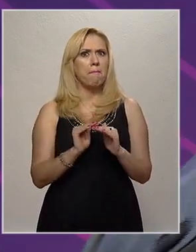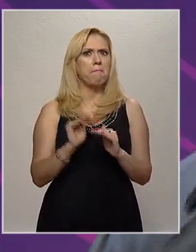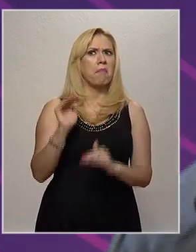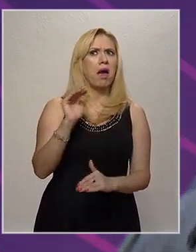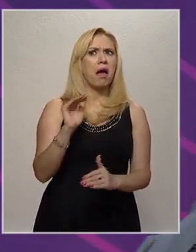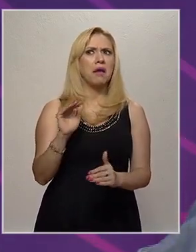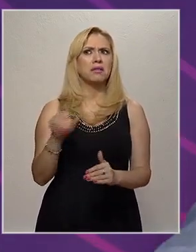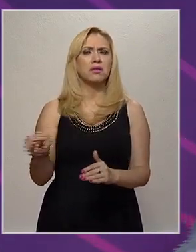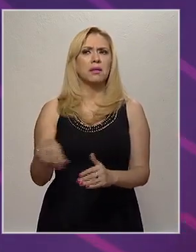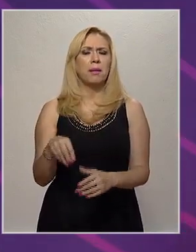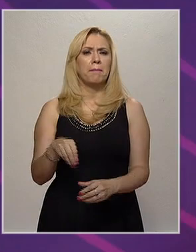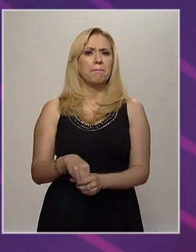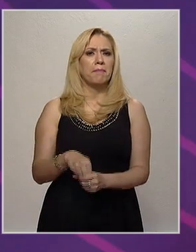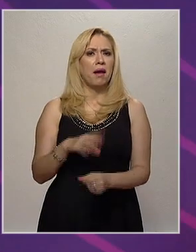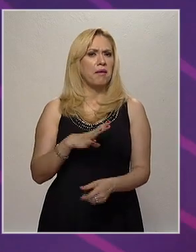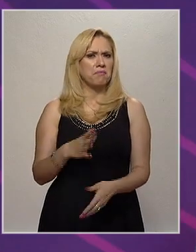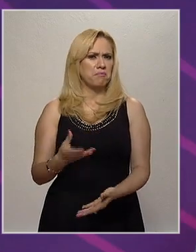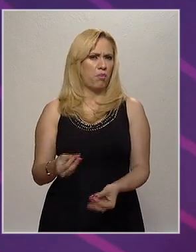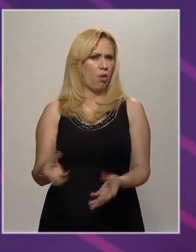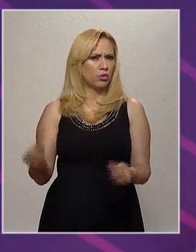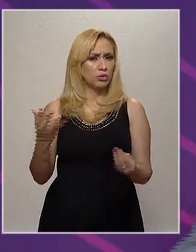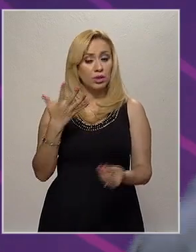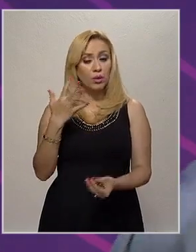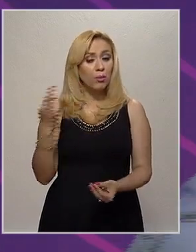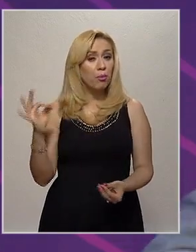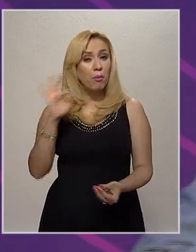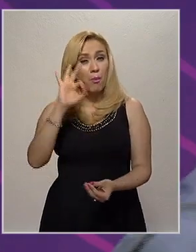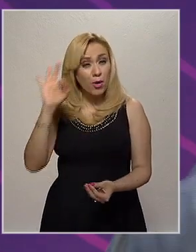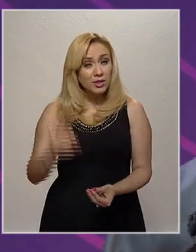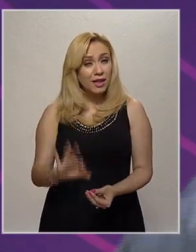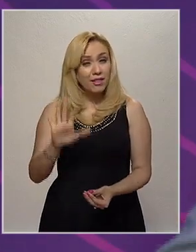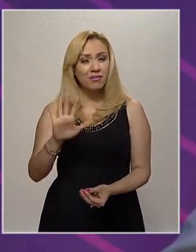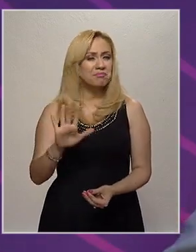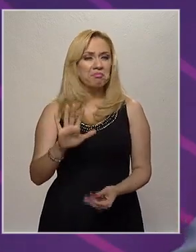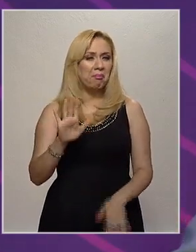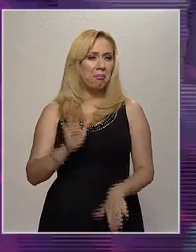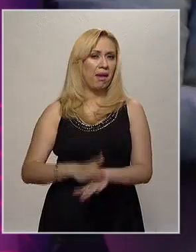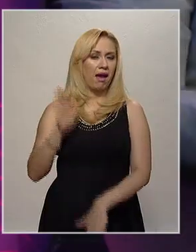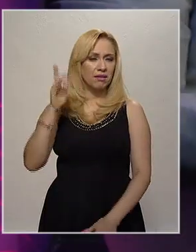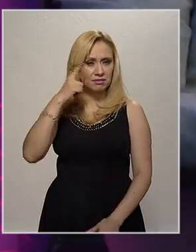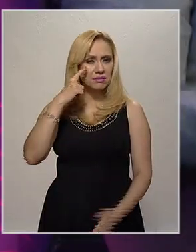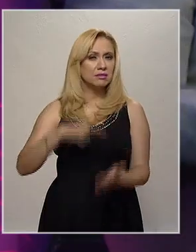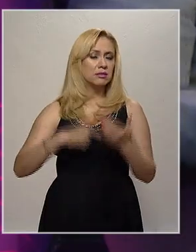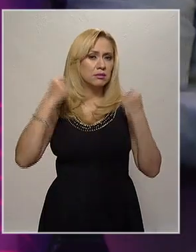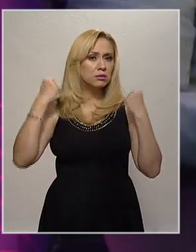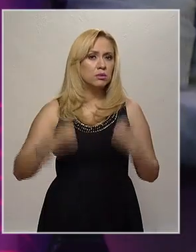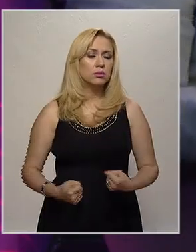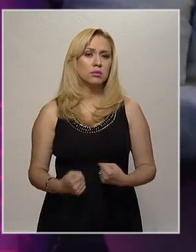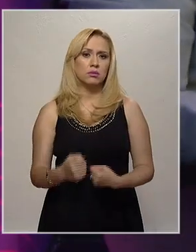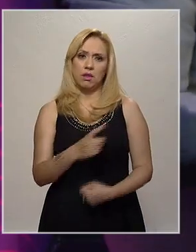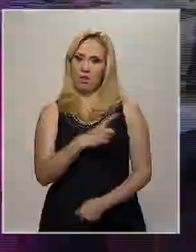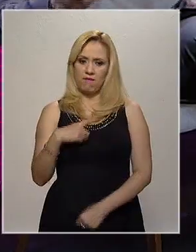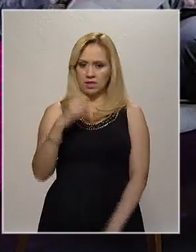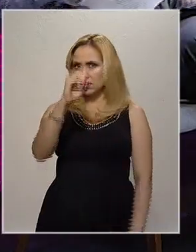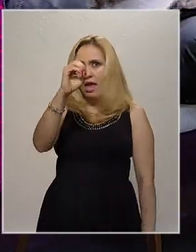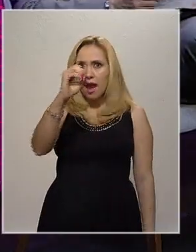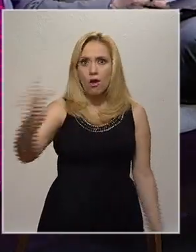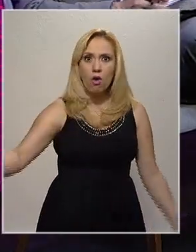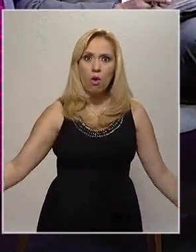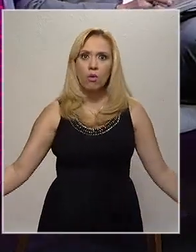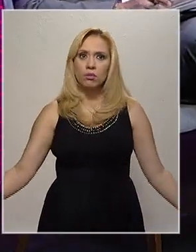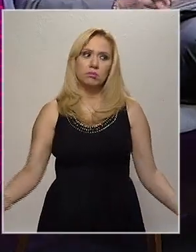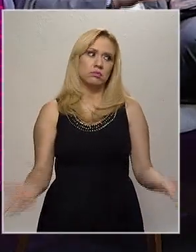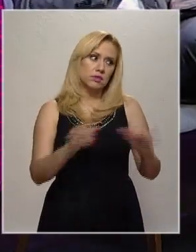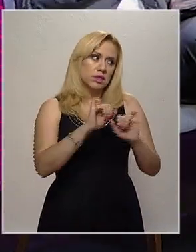subregistro, cifra negra, etcétera. Entonces, el tema es preocupante. A nivel de estadística, Porque debería ser 0%. Debería ser